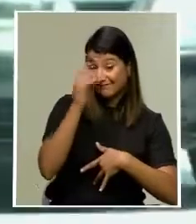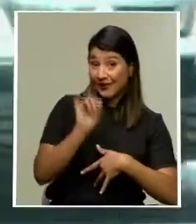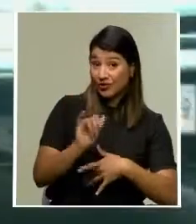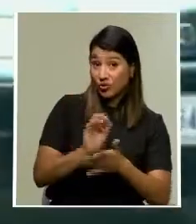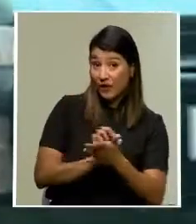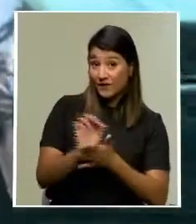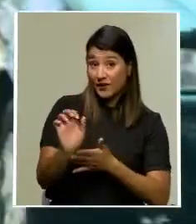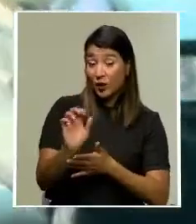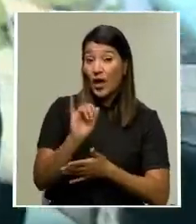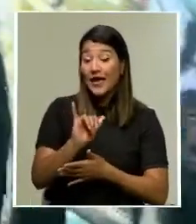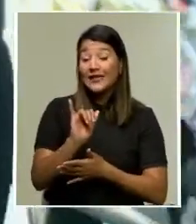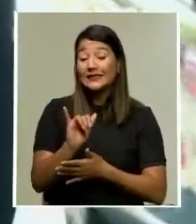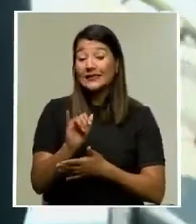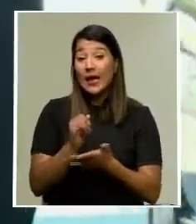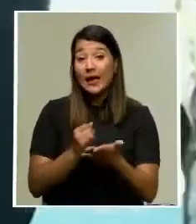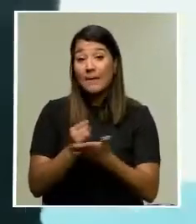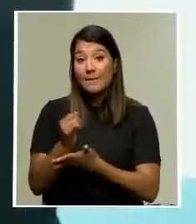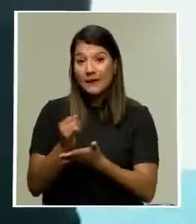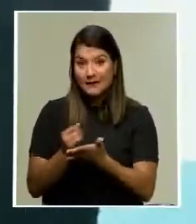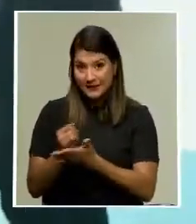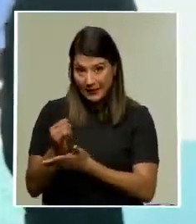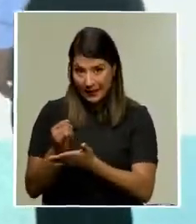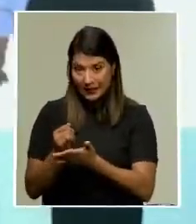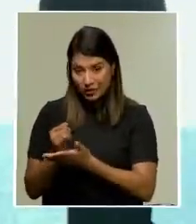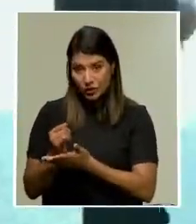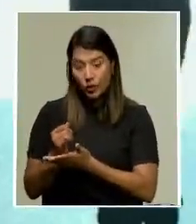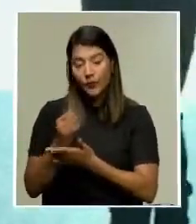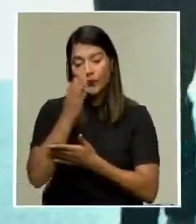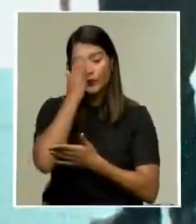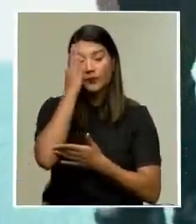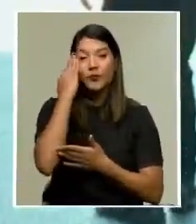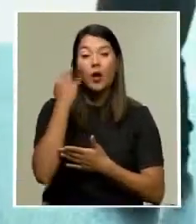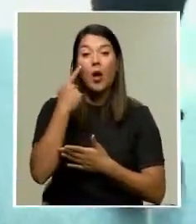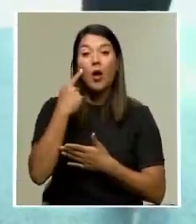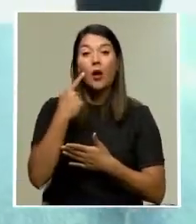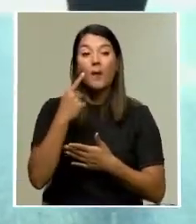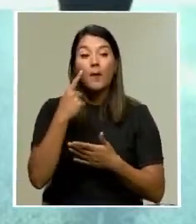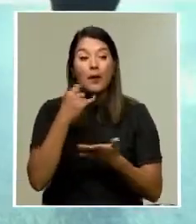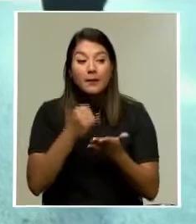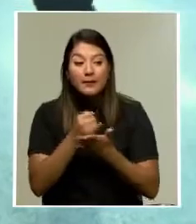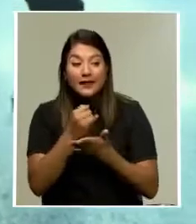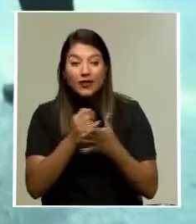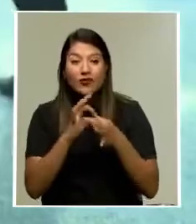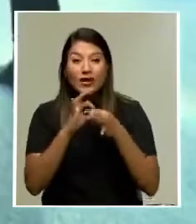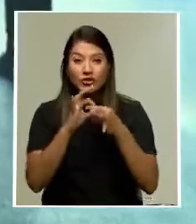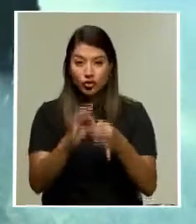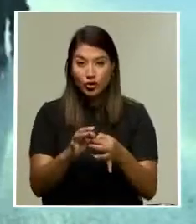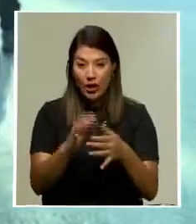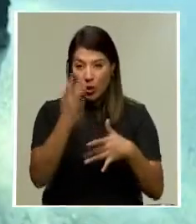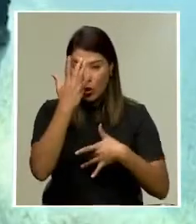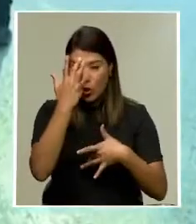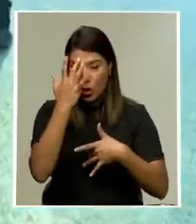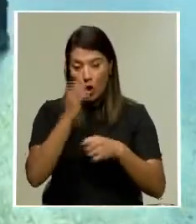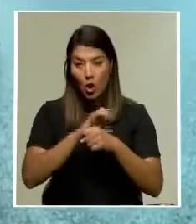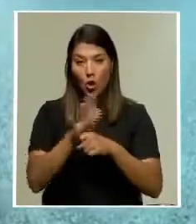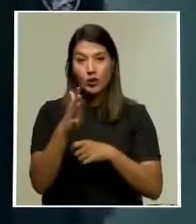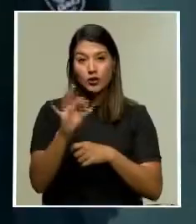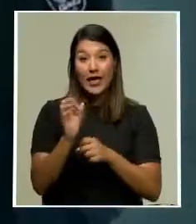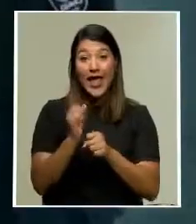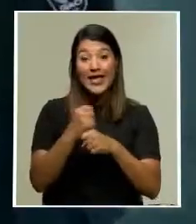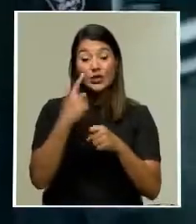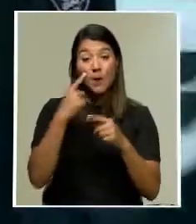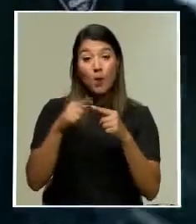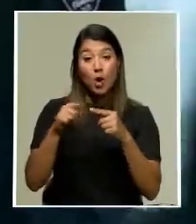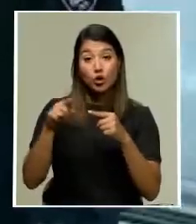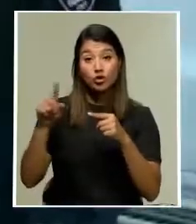estudio Estimación del efecto de las medidas de contención del contagio por COVID-19 en Costa Rica, realizada por los estadísticos de la